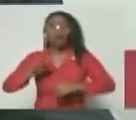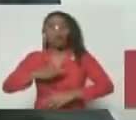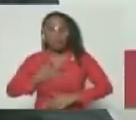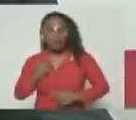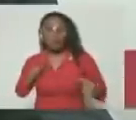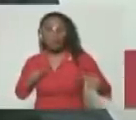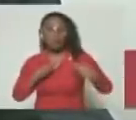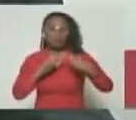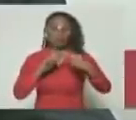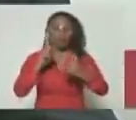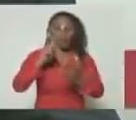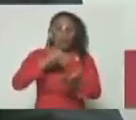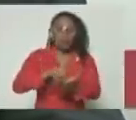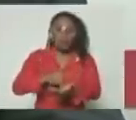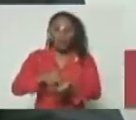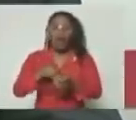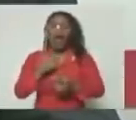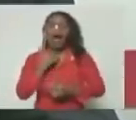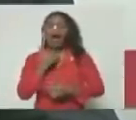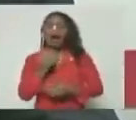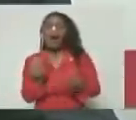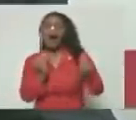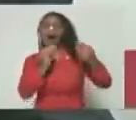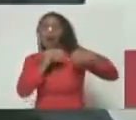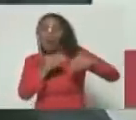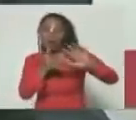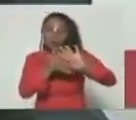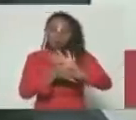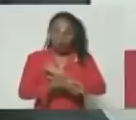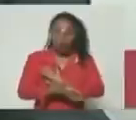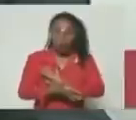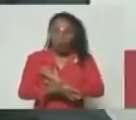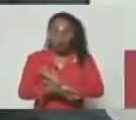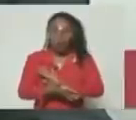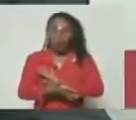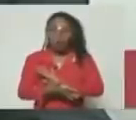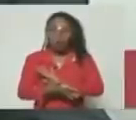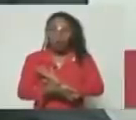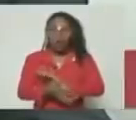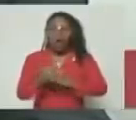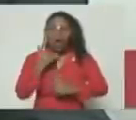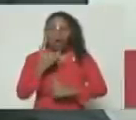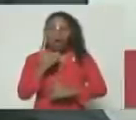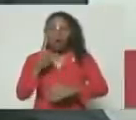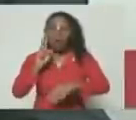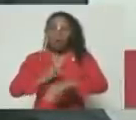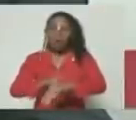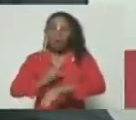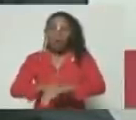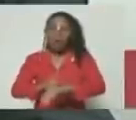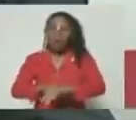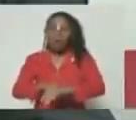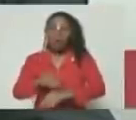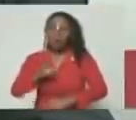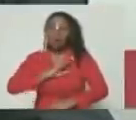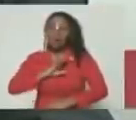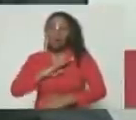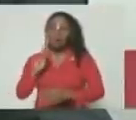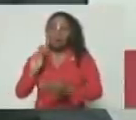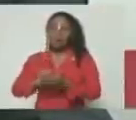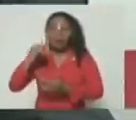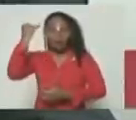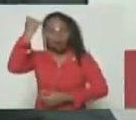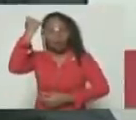encontrarse, pueden llegar a algún tipo de acuerdos, pueden en algún momento tener